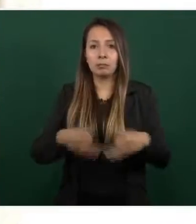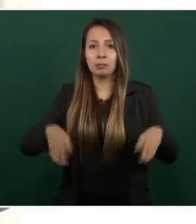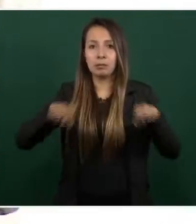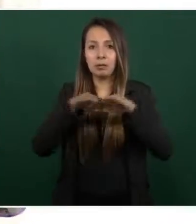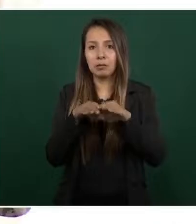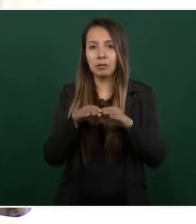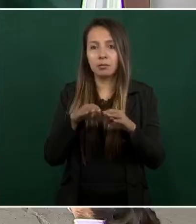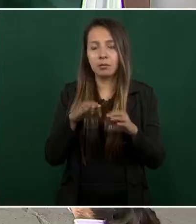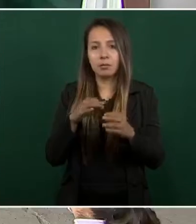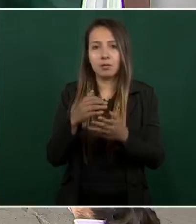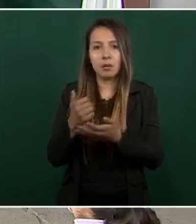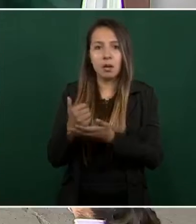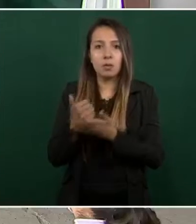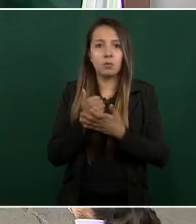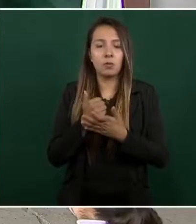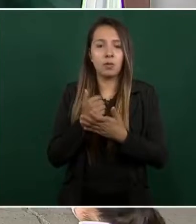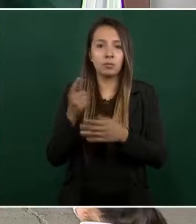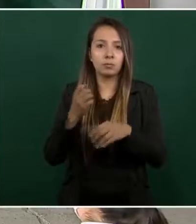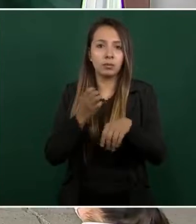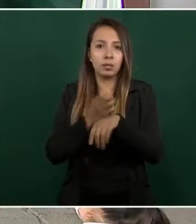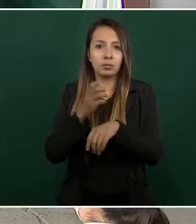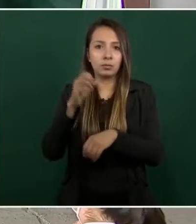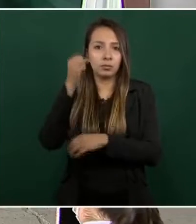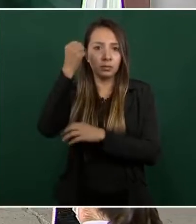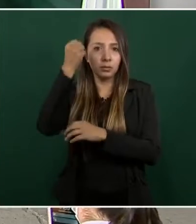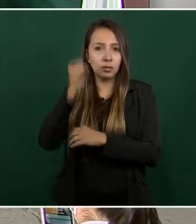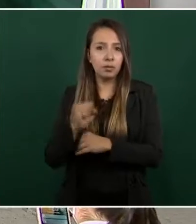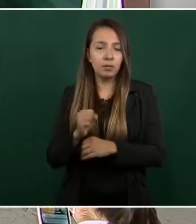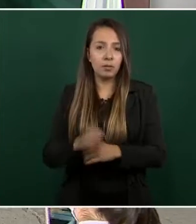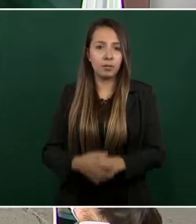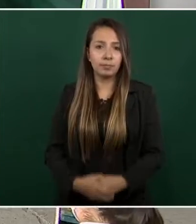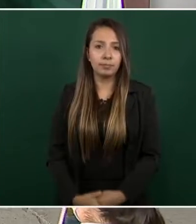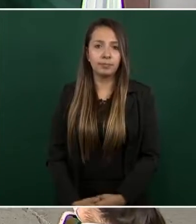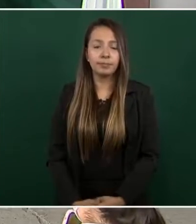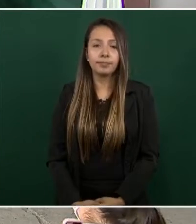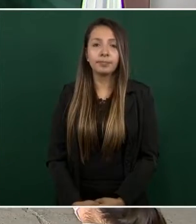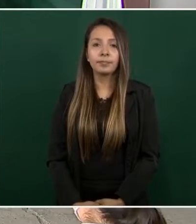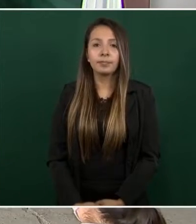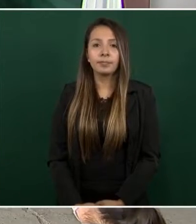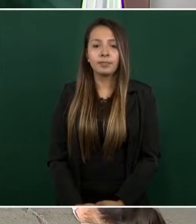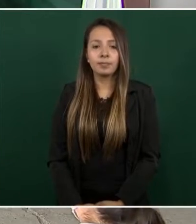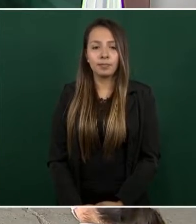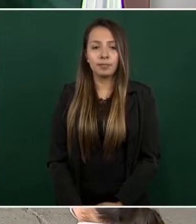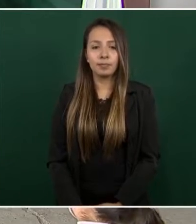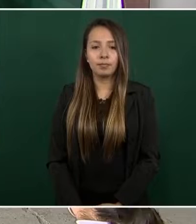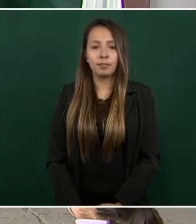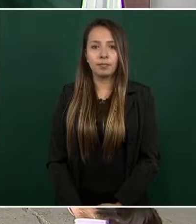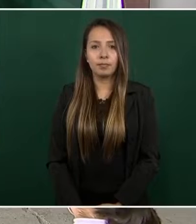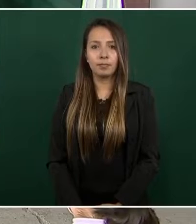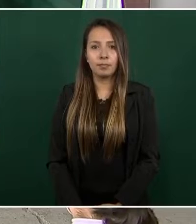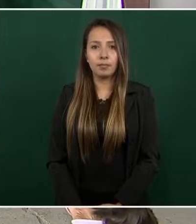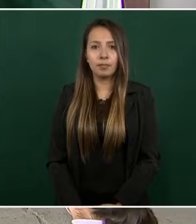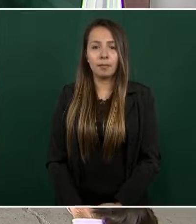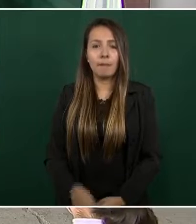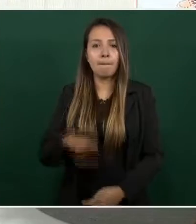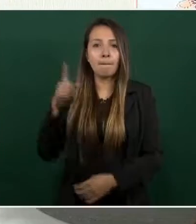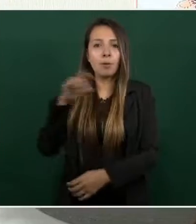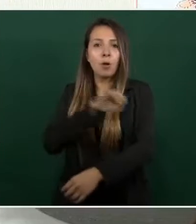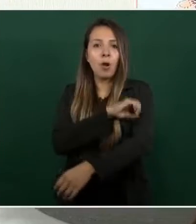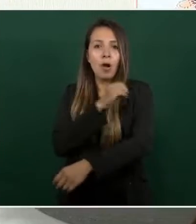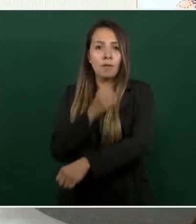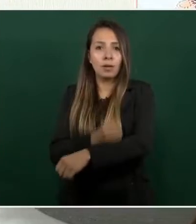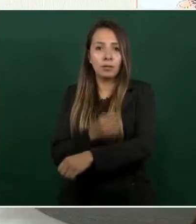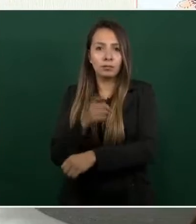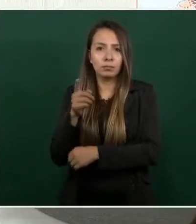Fiscalía General del Estado de Sinaloa. En progreso de Obregón, Hidalgo,